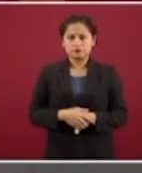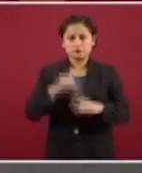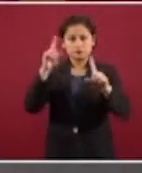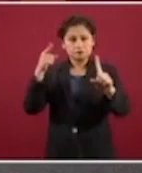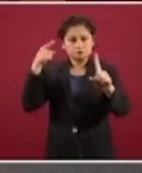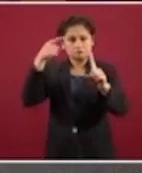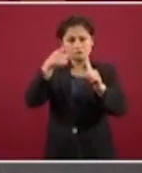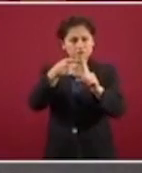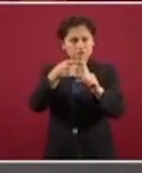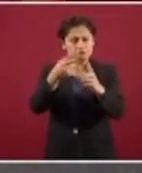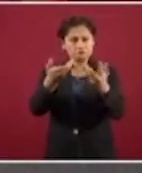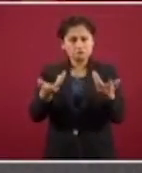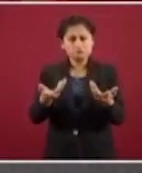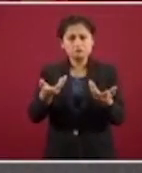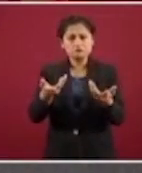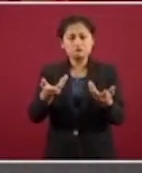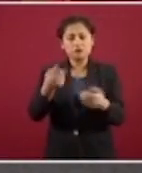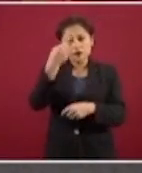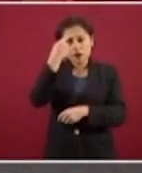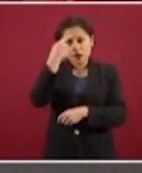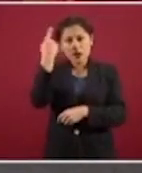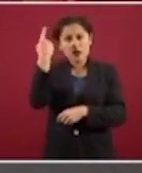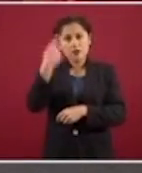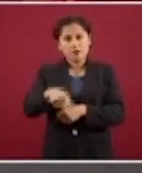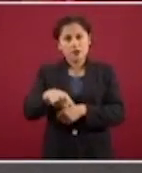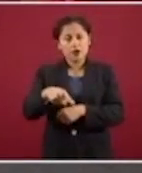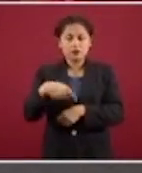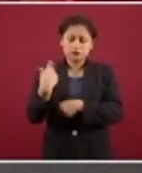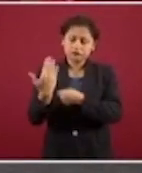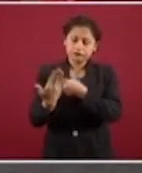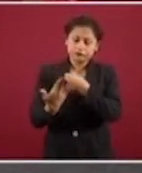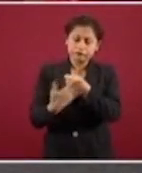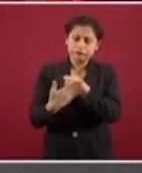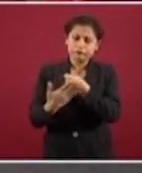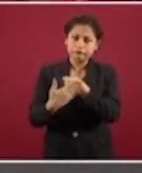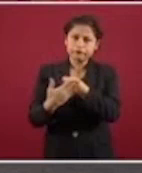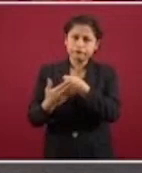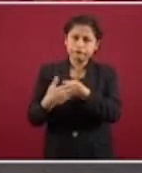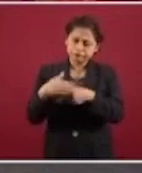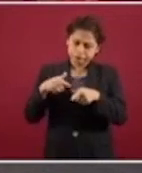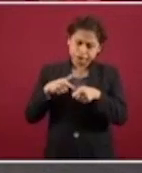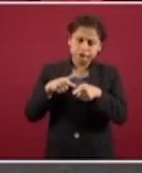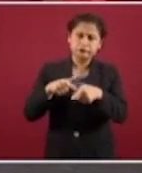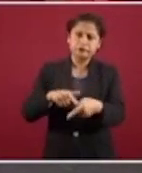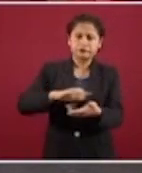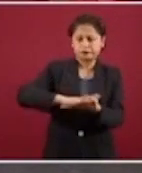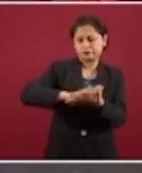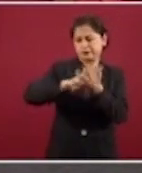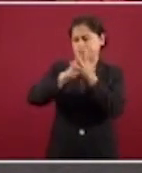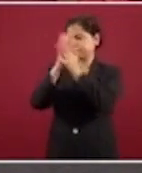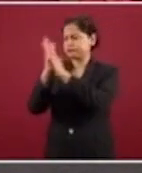hacer valer, de que se convierta en realidad la cuarta transformación de la vida pública del